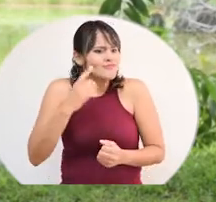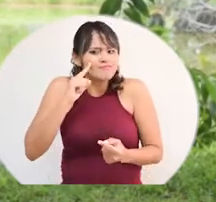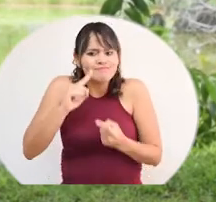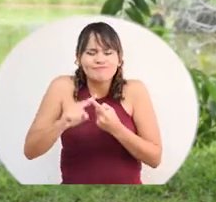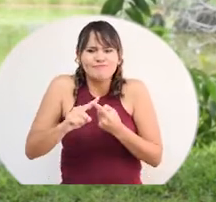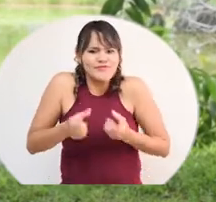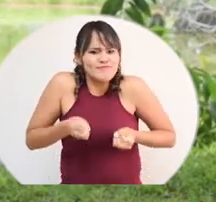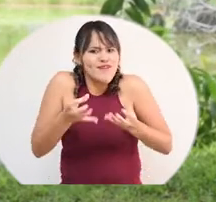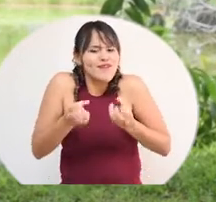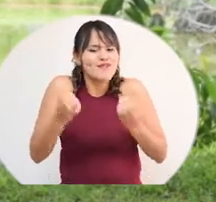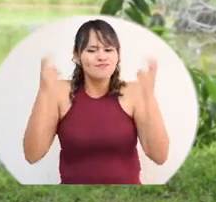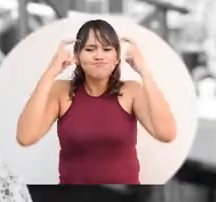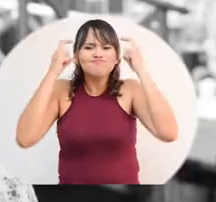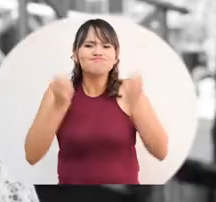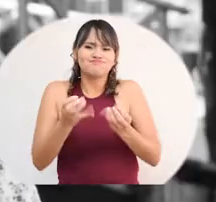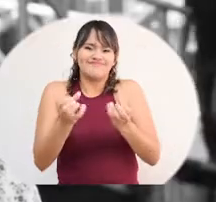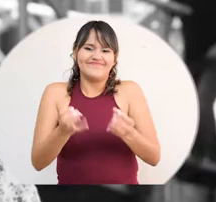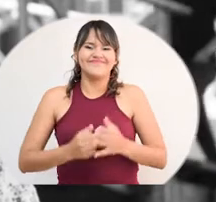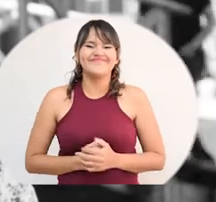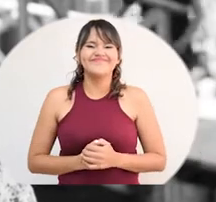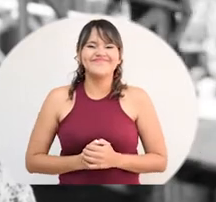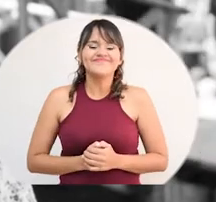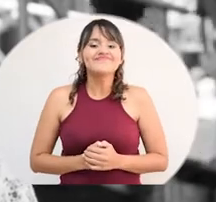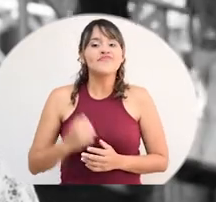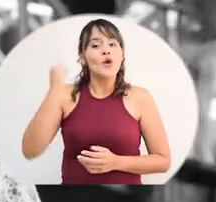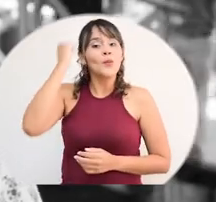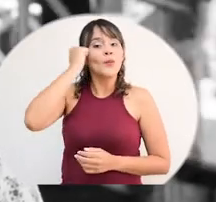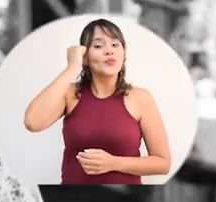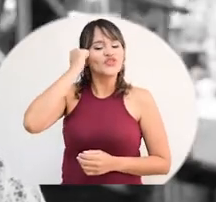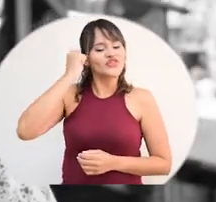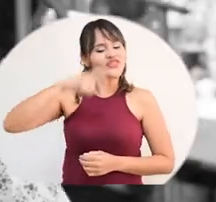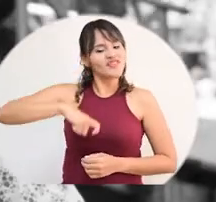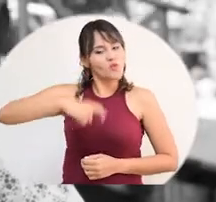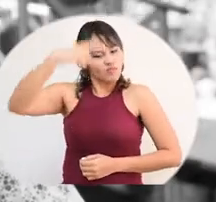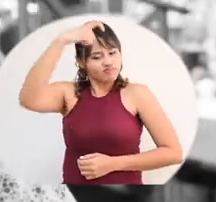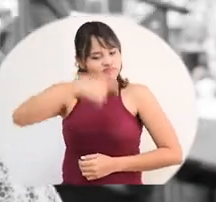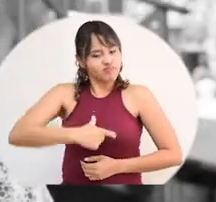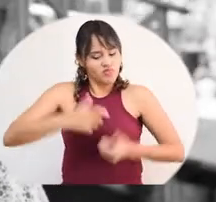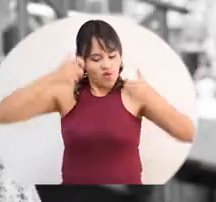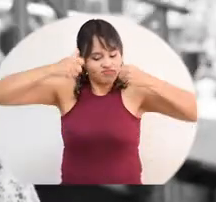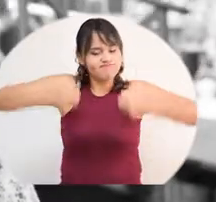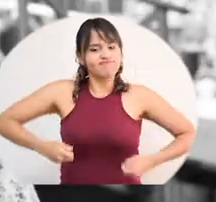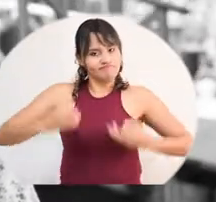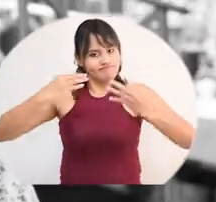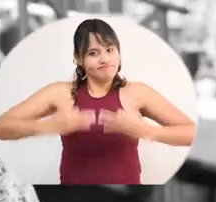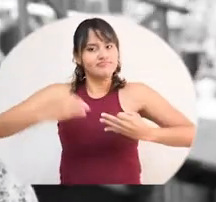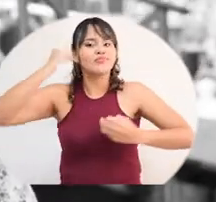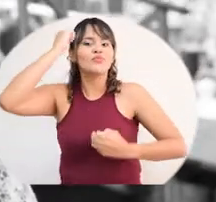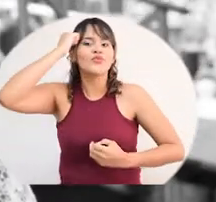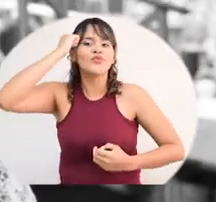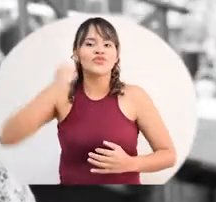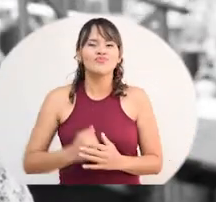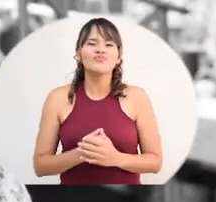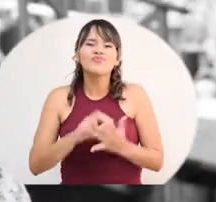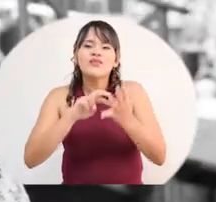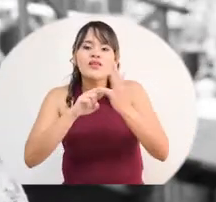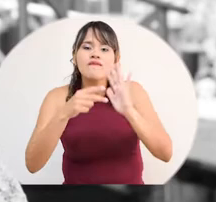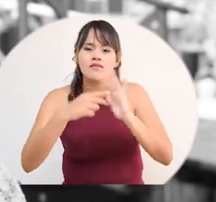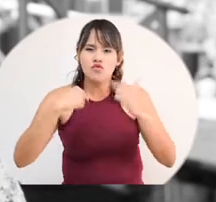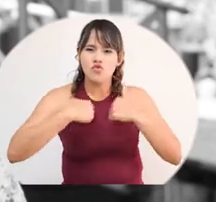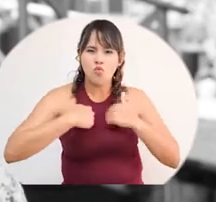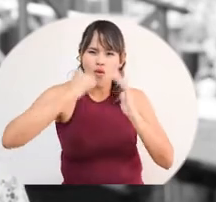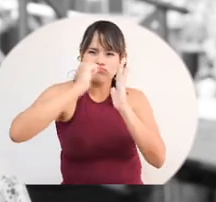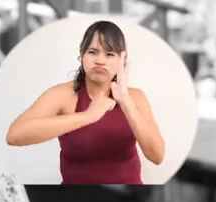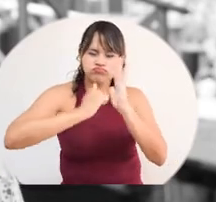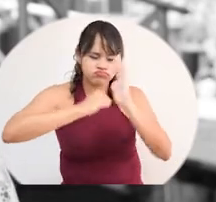transmitir un conocimiento un docente de autodenominarse maestro un docente es el que aplica a la materia de